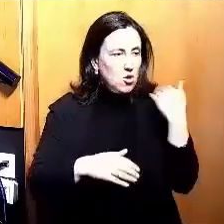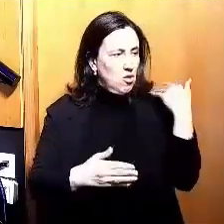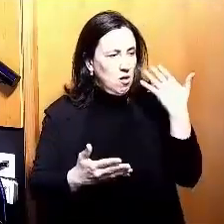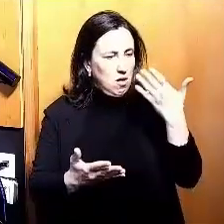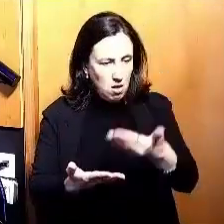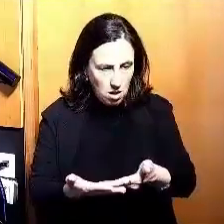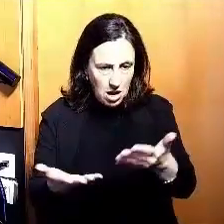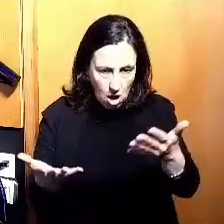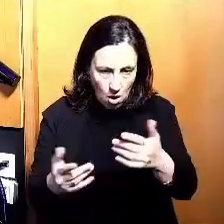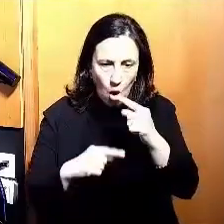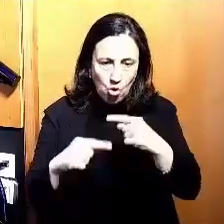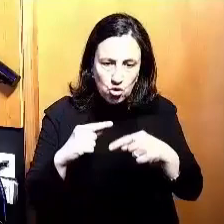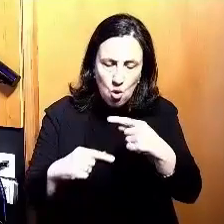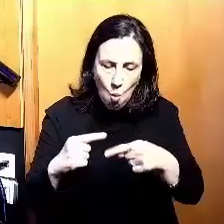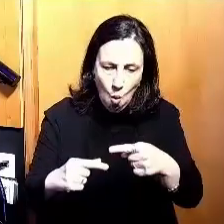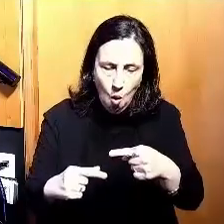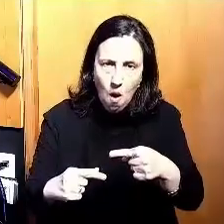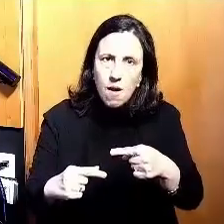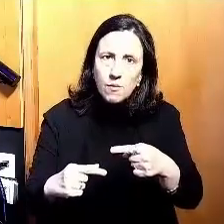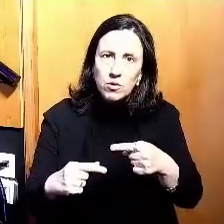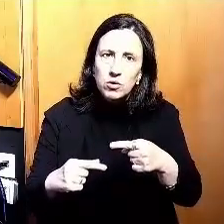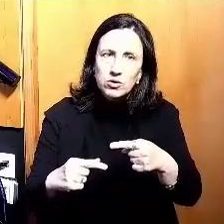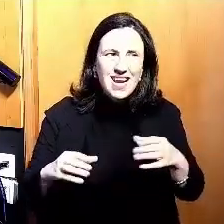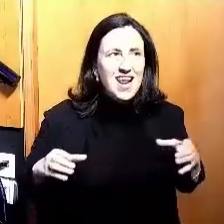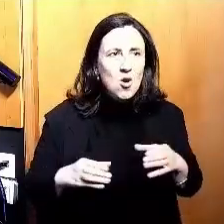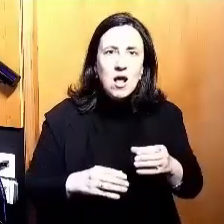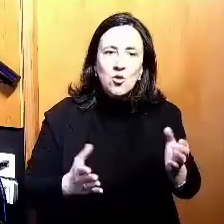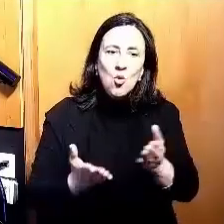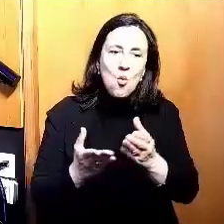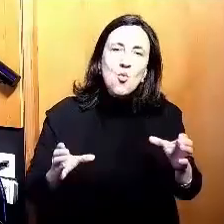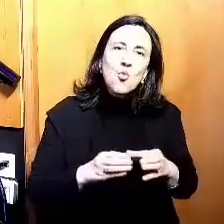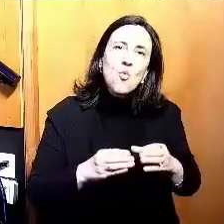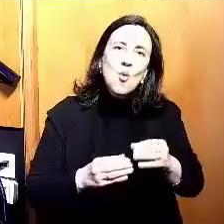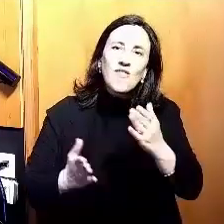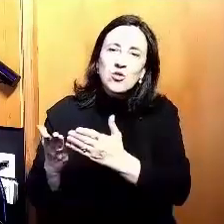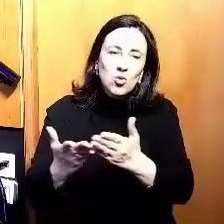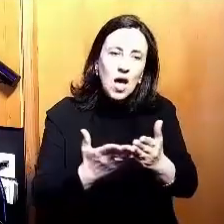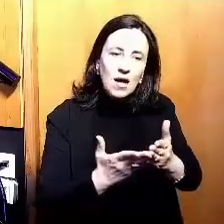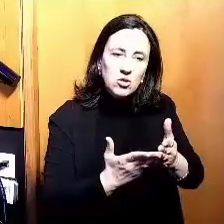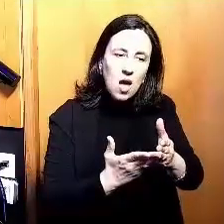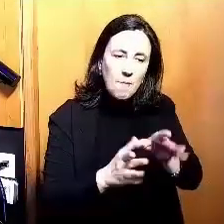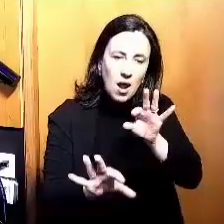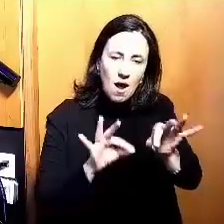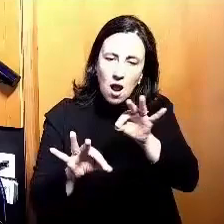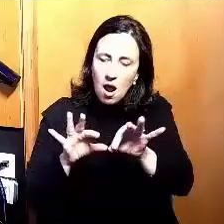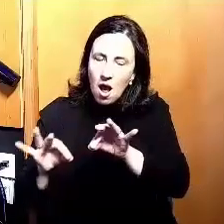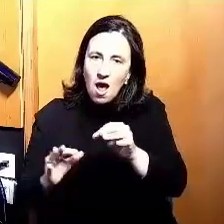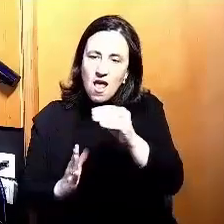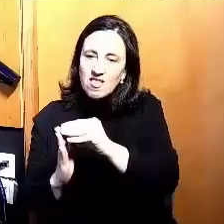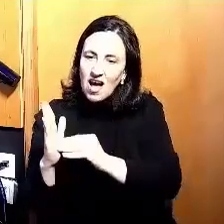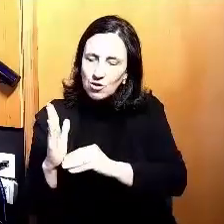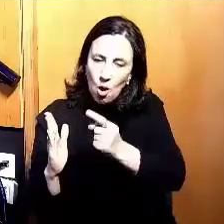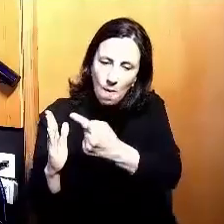después seguimos estando reuniendo grupos de estudiantes para capturar datos de